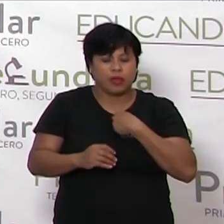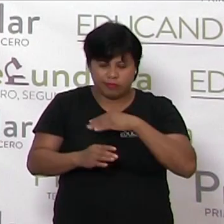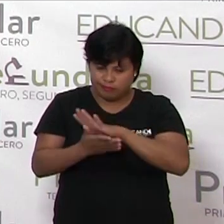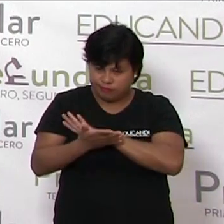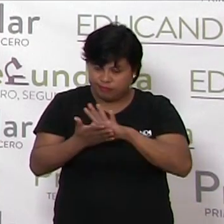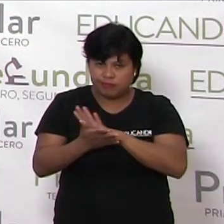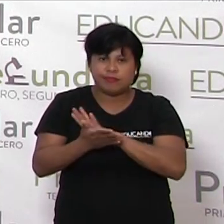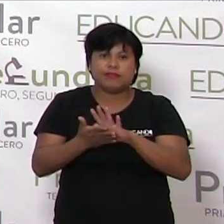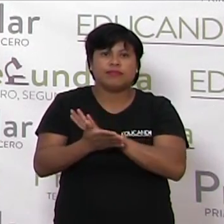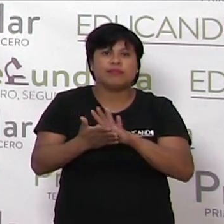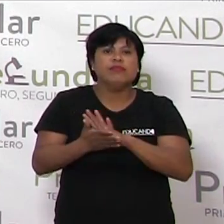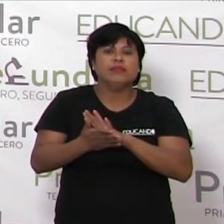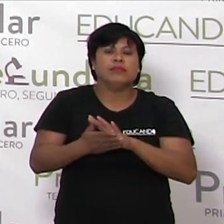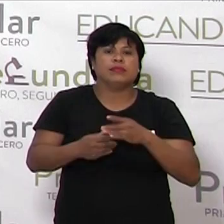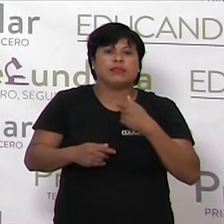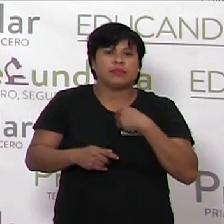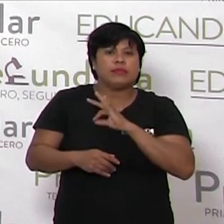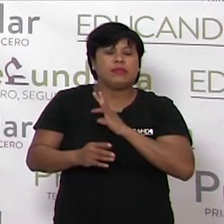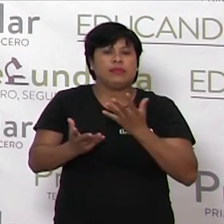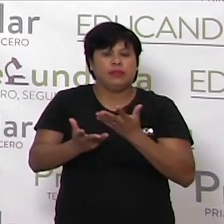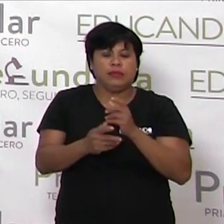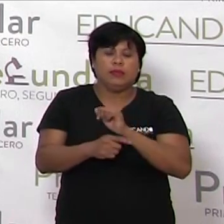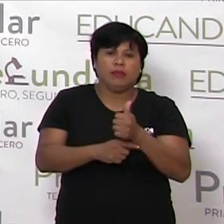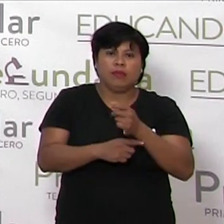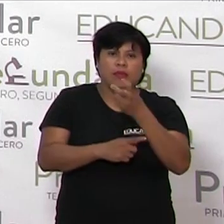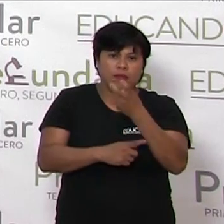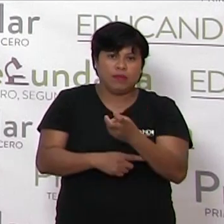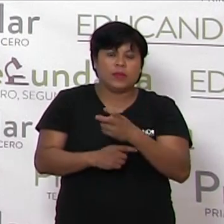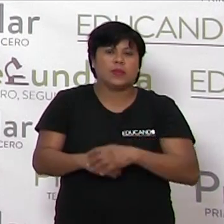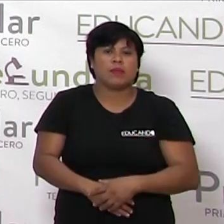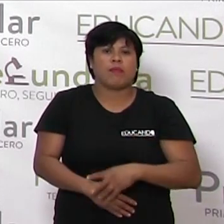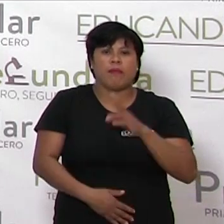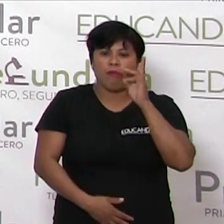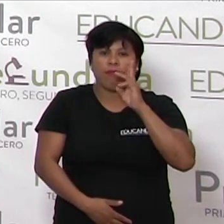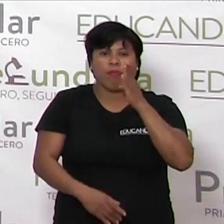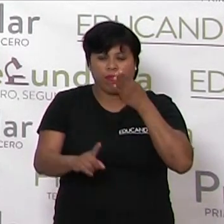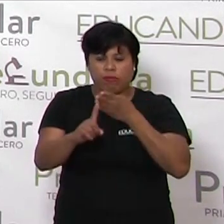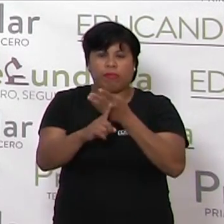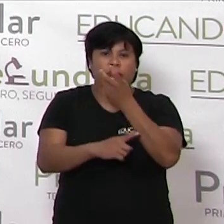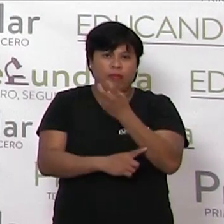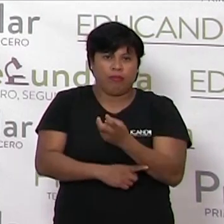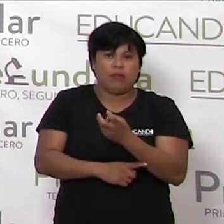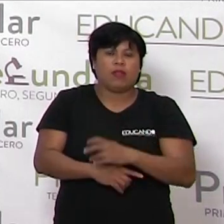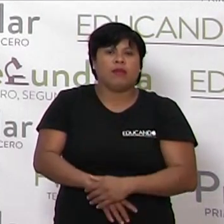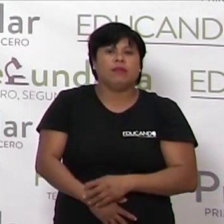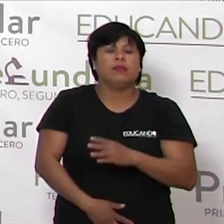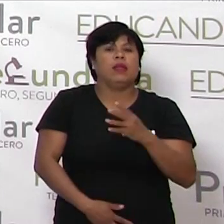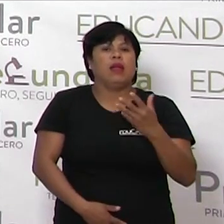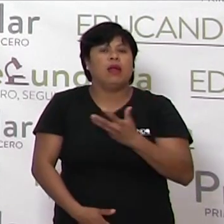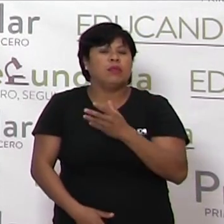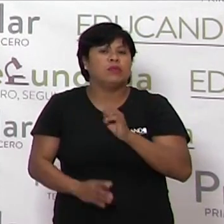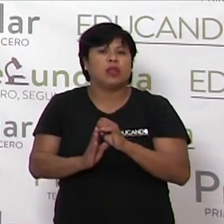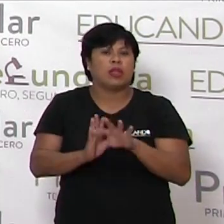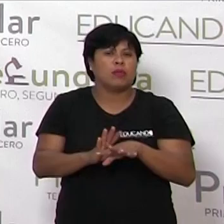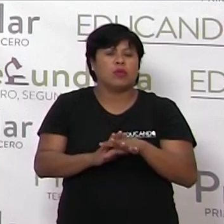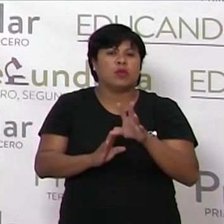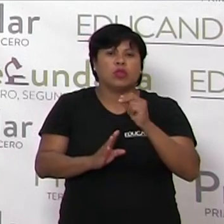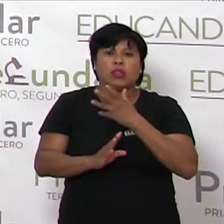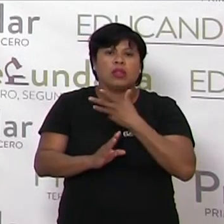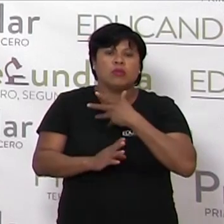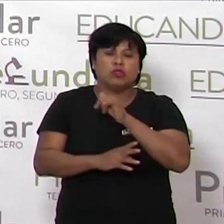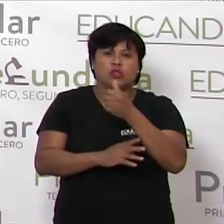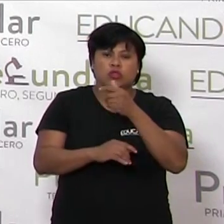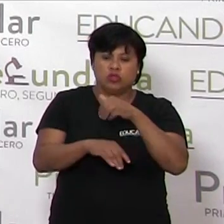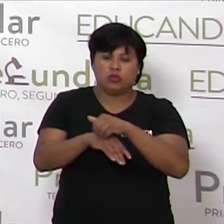este y vamos a desarrollar un algoritmo con este. Vamos a centrarnos en este. Hagamos de cuenta que no tenemos